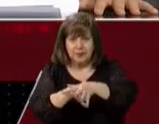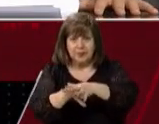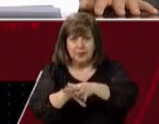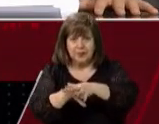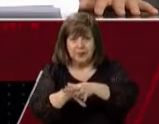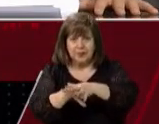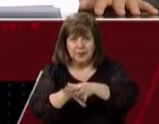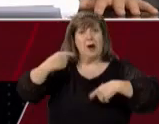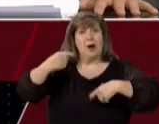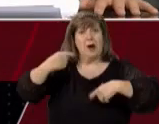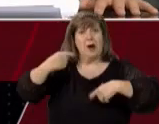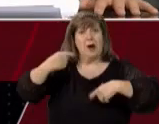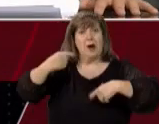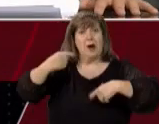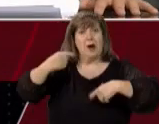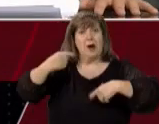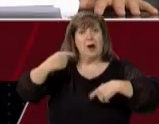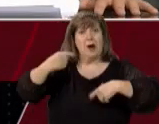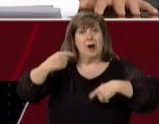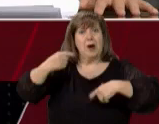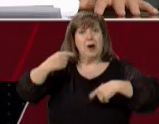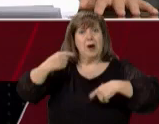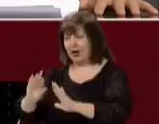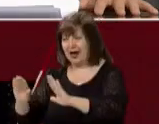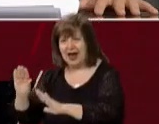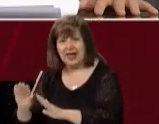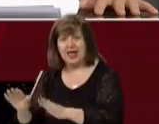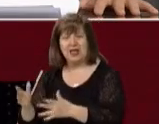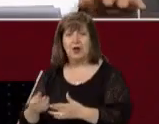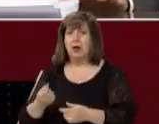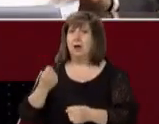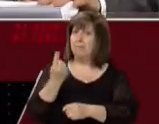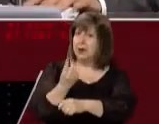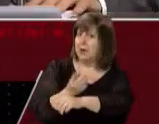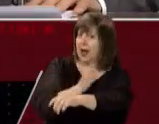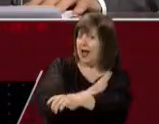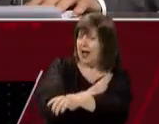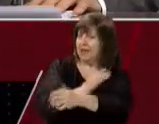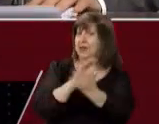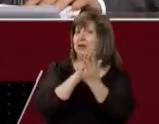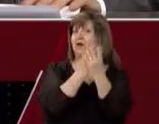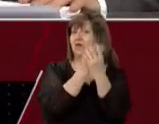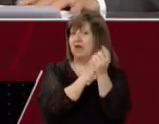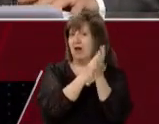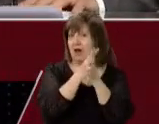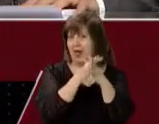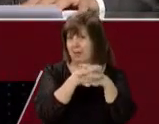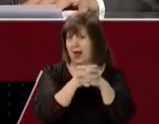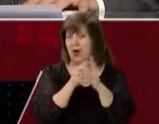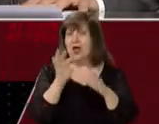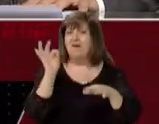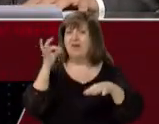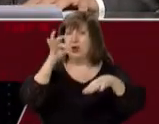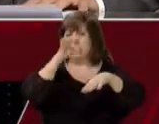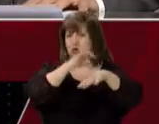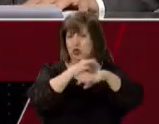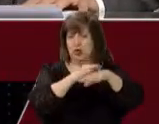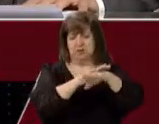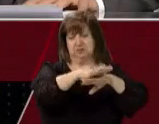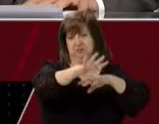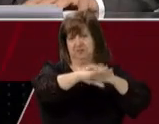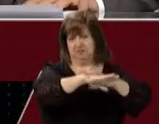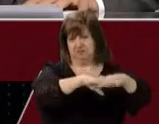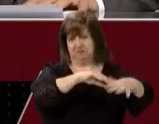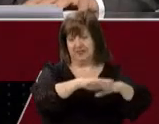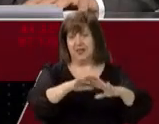los lactantes, este virus lo podemos prevenir perfectamente. Excelente detalle. Mantener